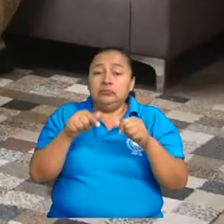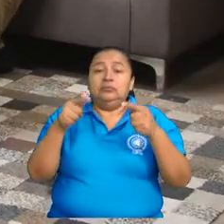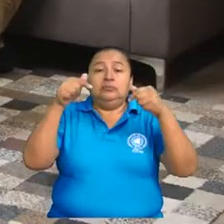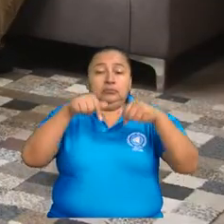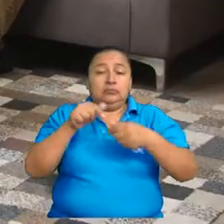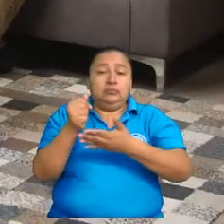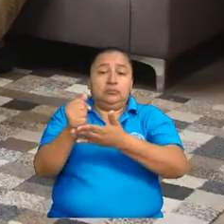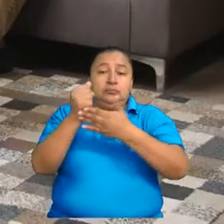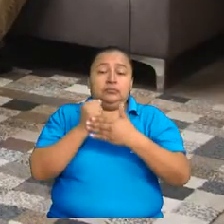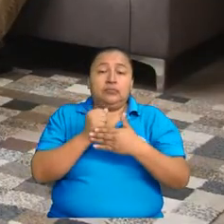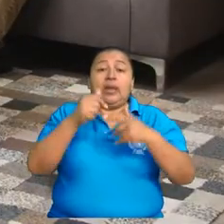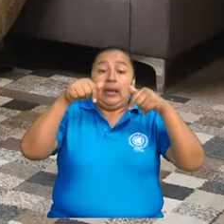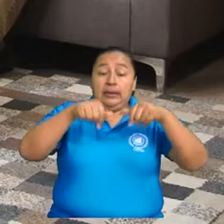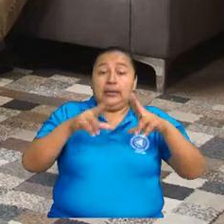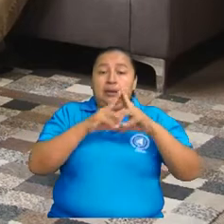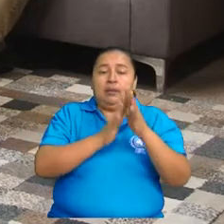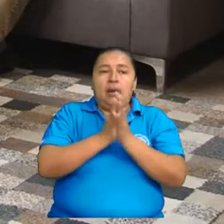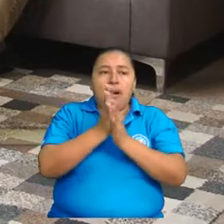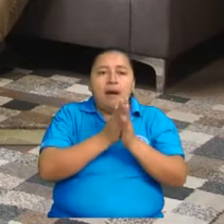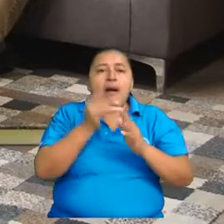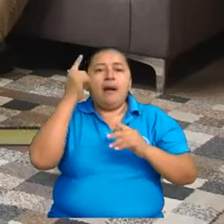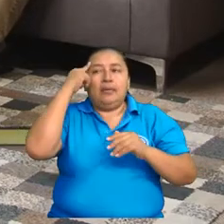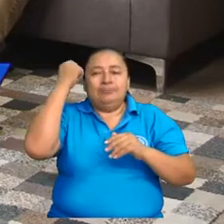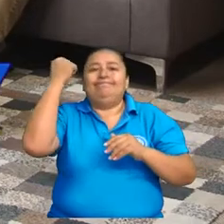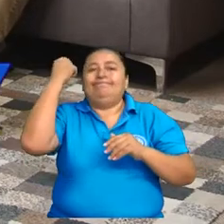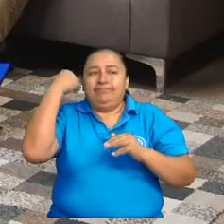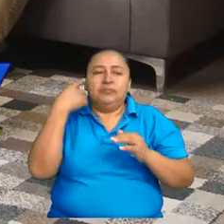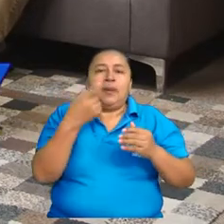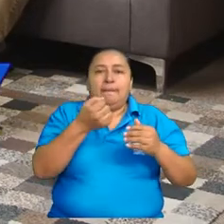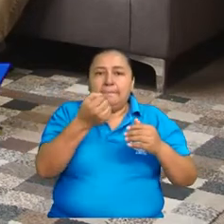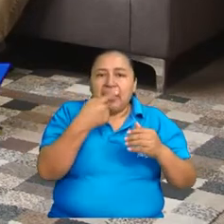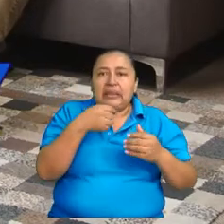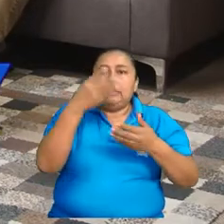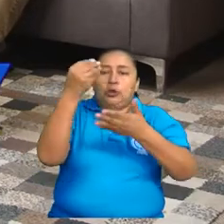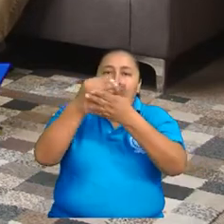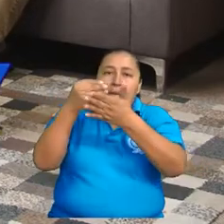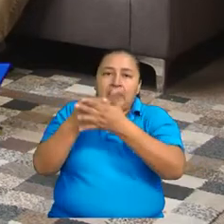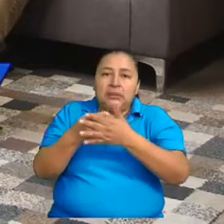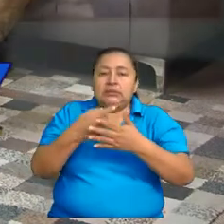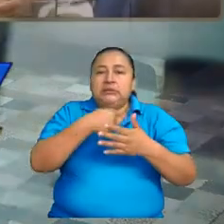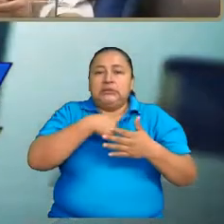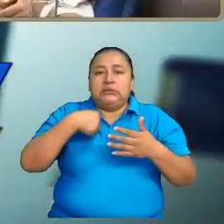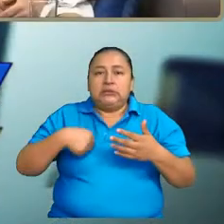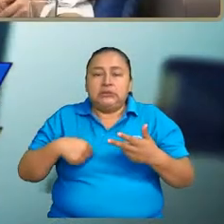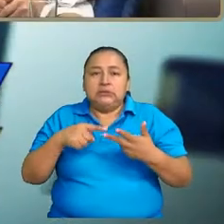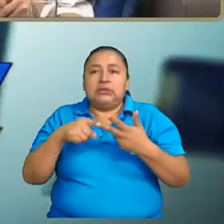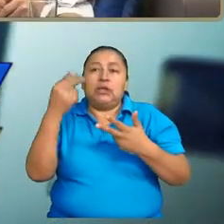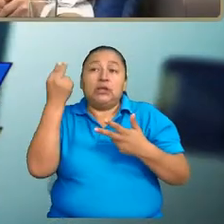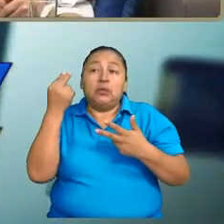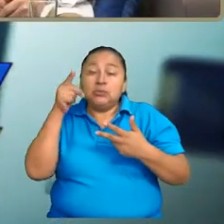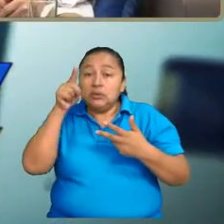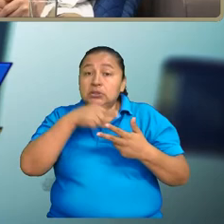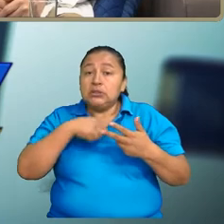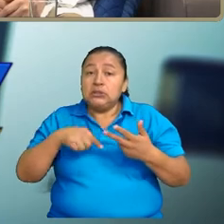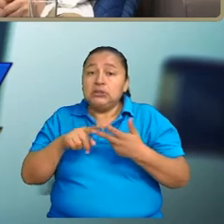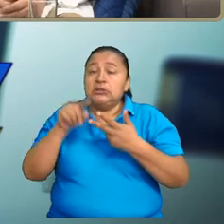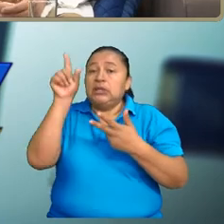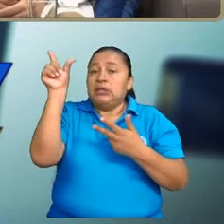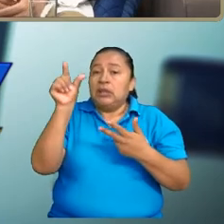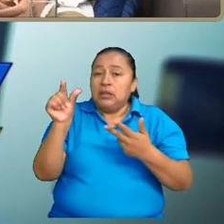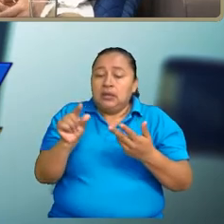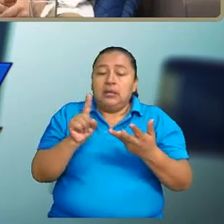poder prepararnos con estos medicamentos que han estado utilizando en China, han estado utilizando en Italia,